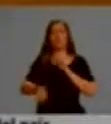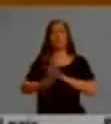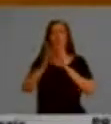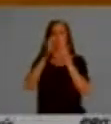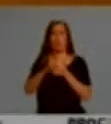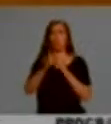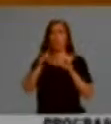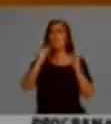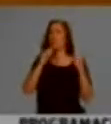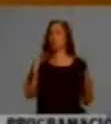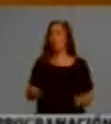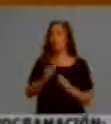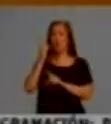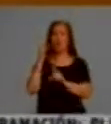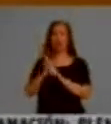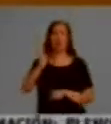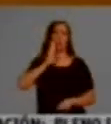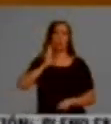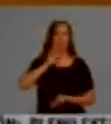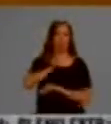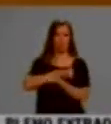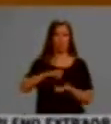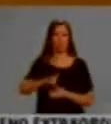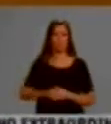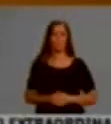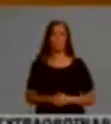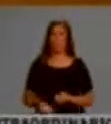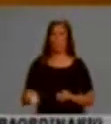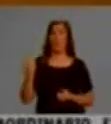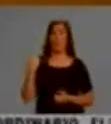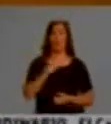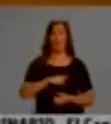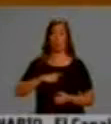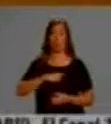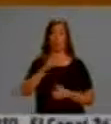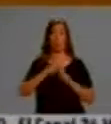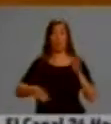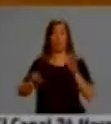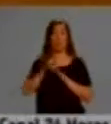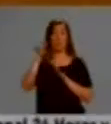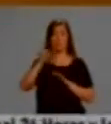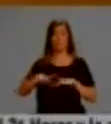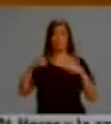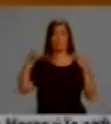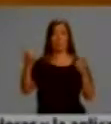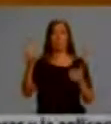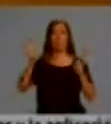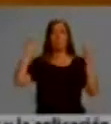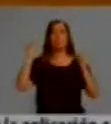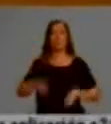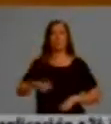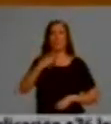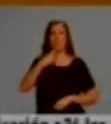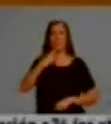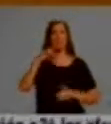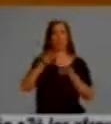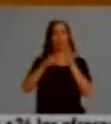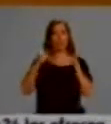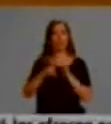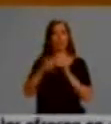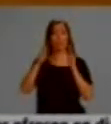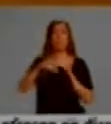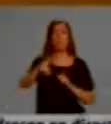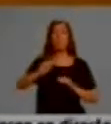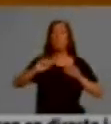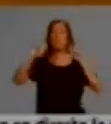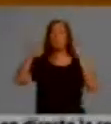y luchar mejor contra la corrupción. Ayer mismo la Comisión Constitucional de esta Cámara aprobó el dictamen del proyecto de la que